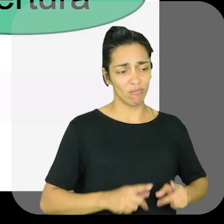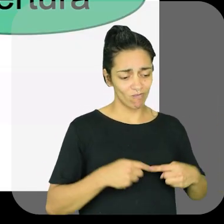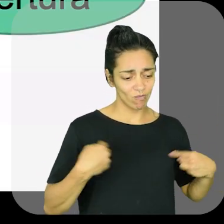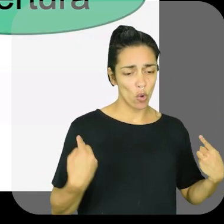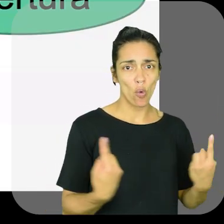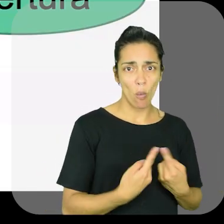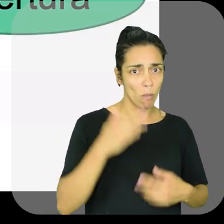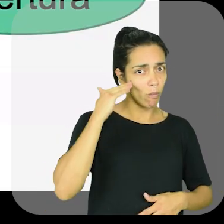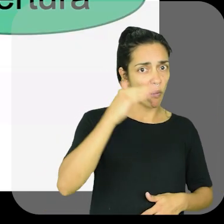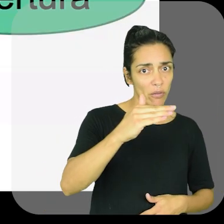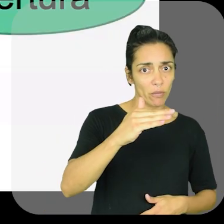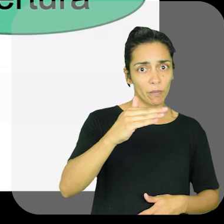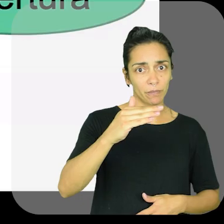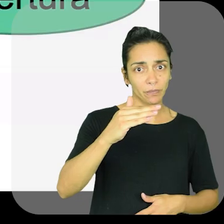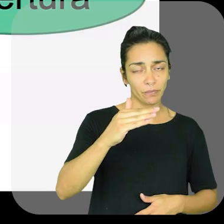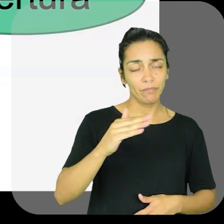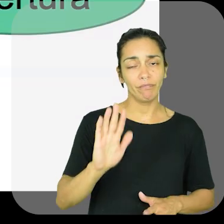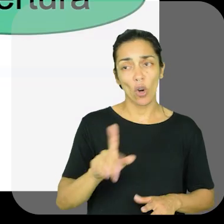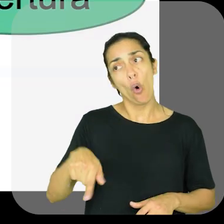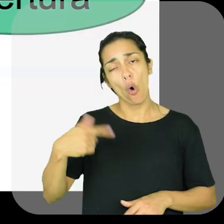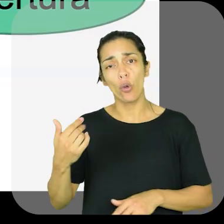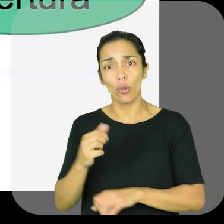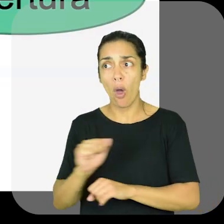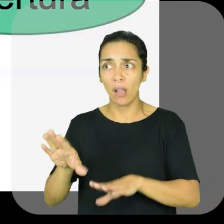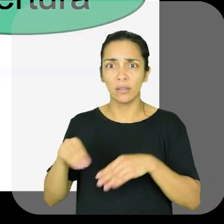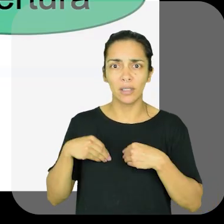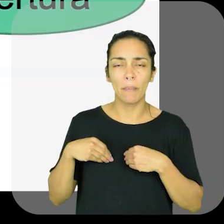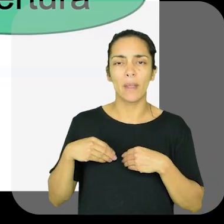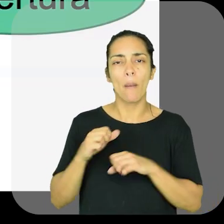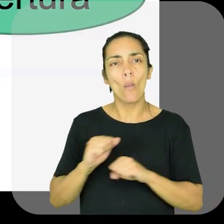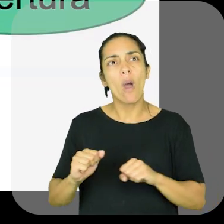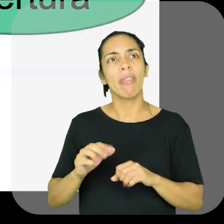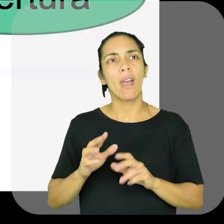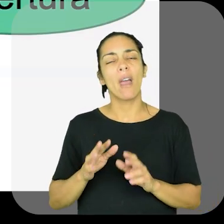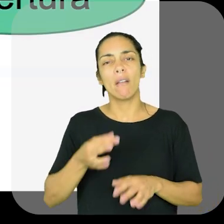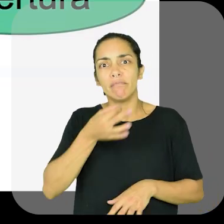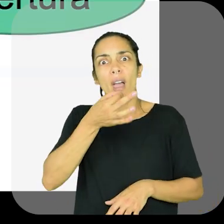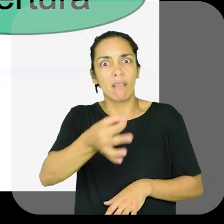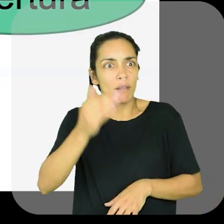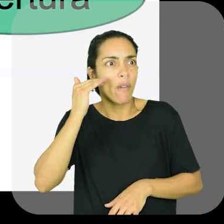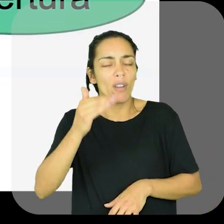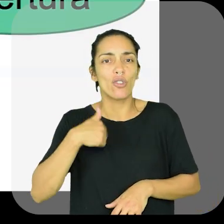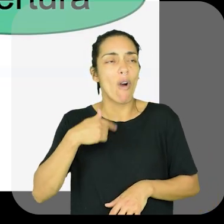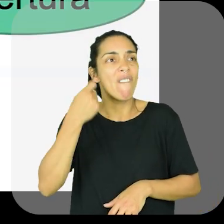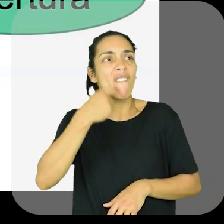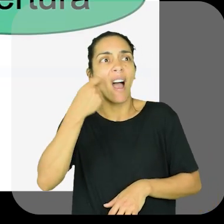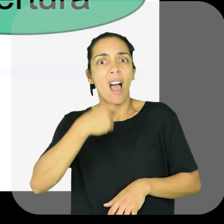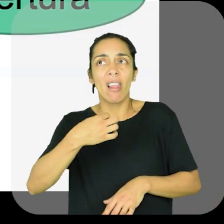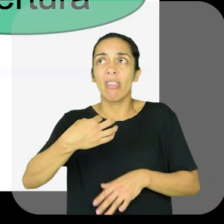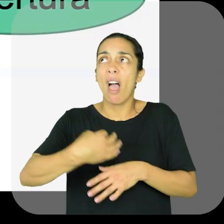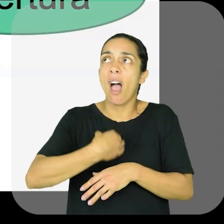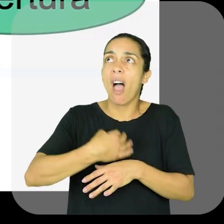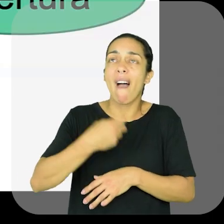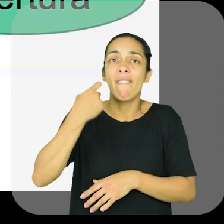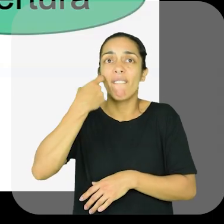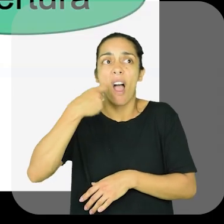maestros. Y pues está bien que un maestro diga, es que yo no estoy formado para la diversidad,